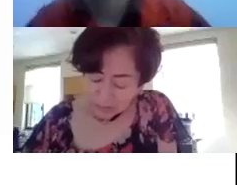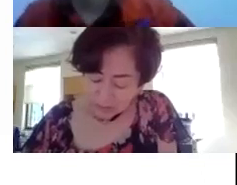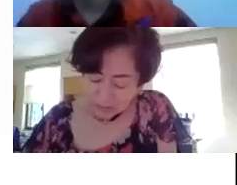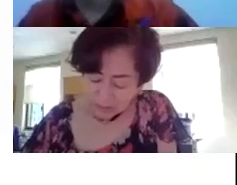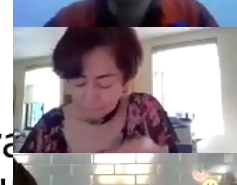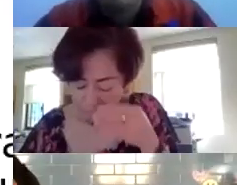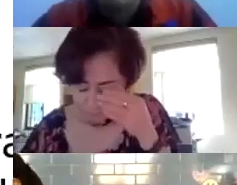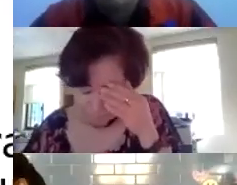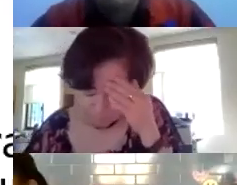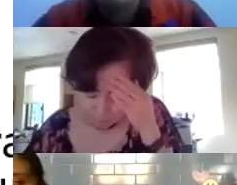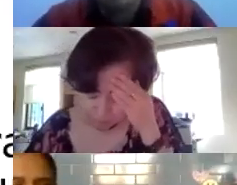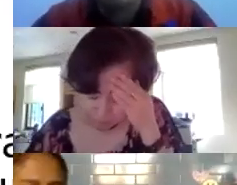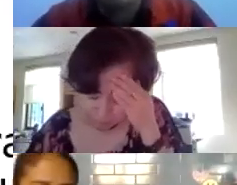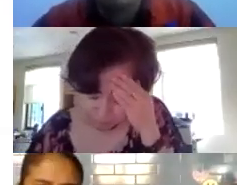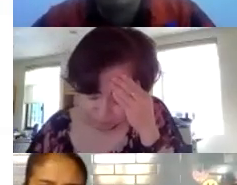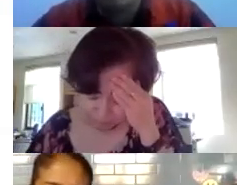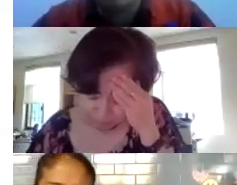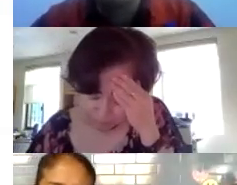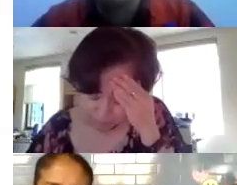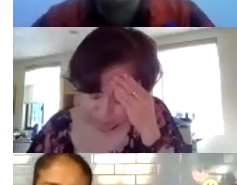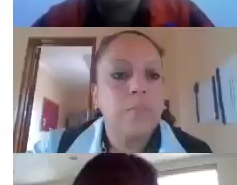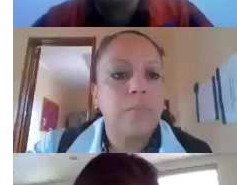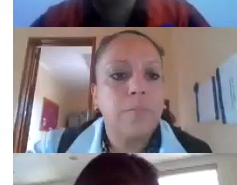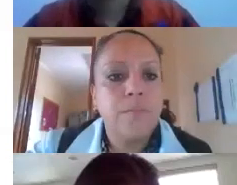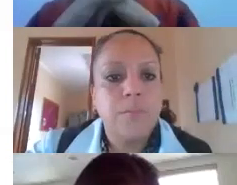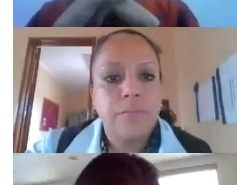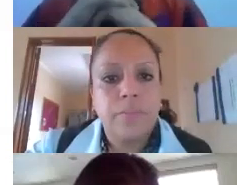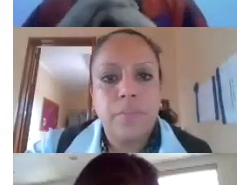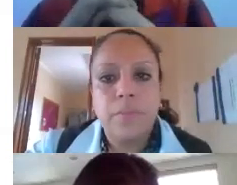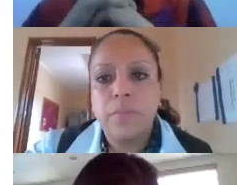Bien. Antes de que continuemos aquí,